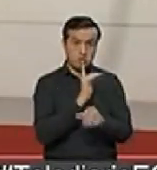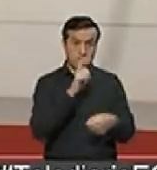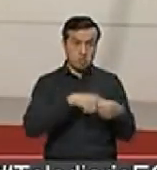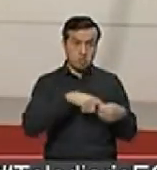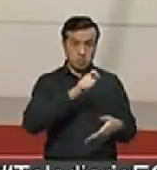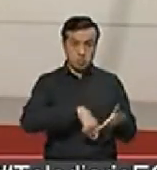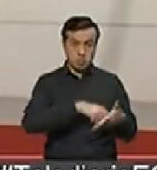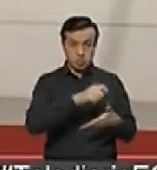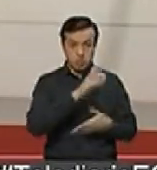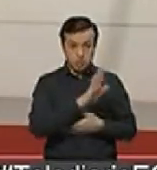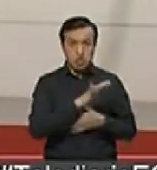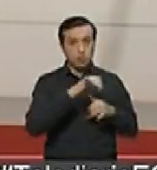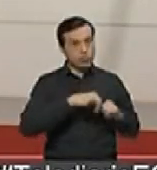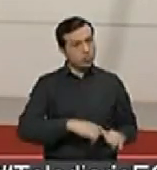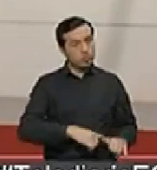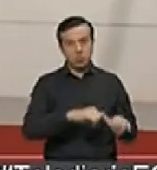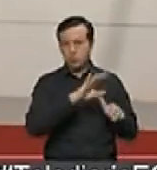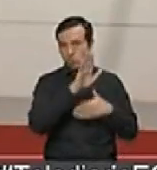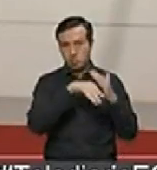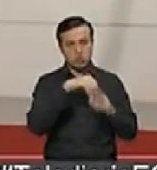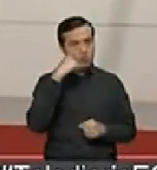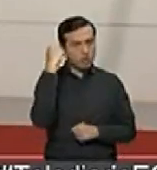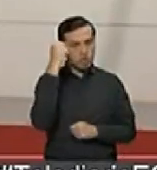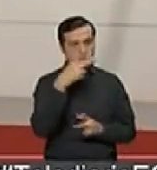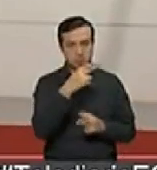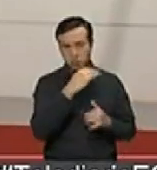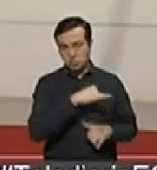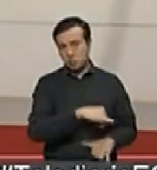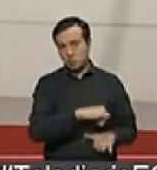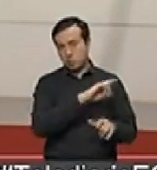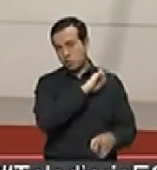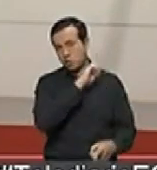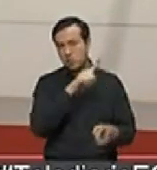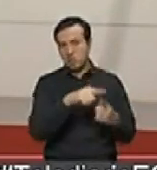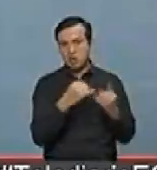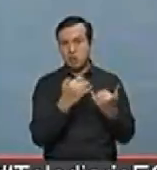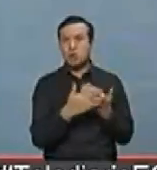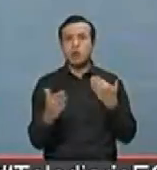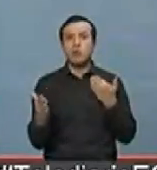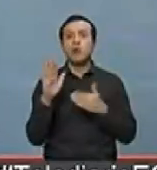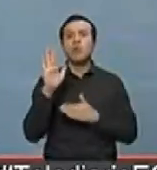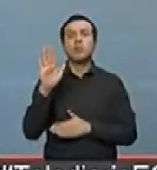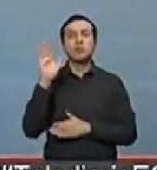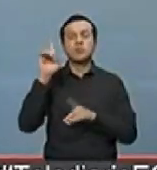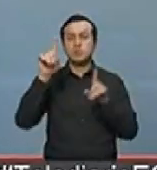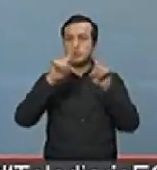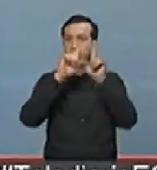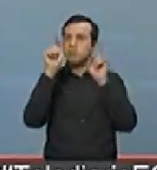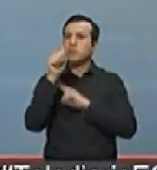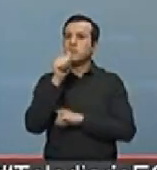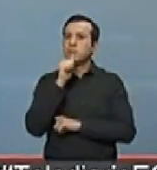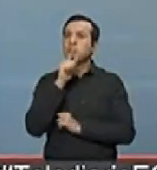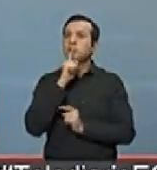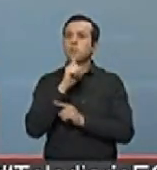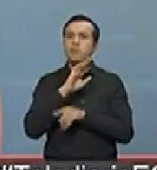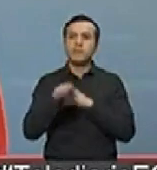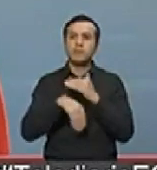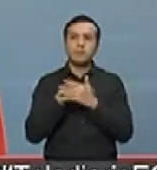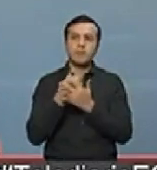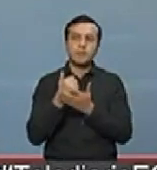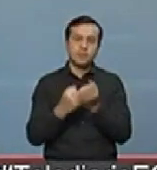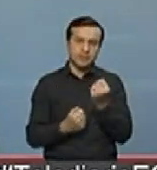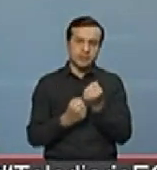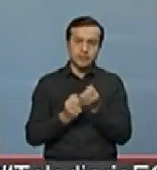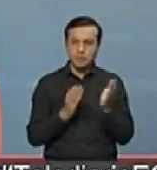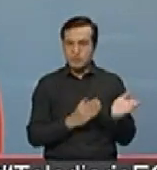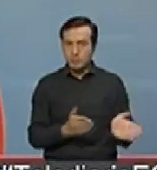contractual establecida, se mantendrán todos sus derechos y condiciones como lo han venido desarrollando. ¿Cuál es el compromiso del sector privado ya con todas estas facilidades